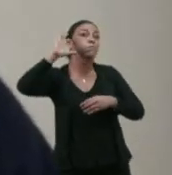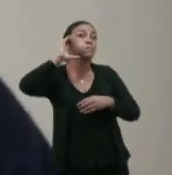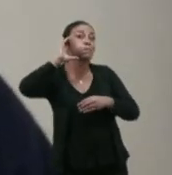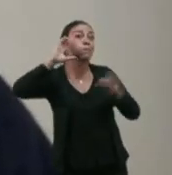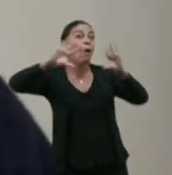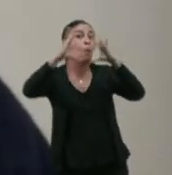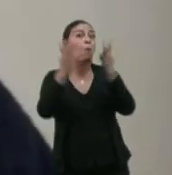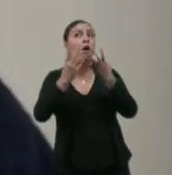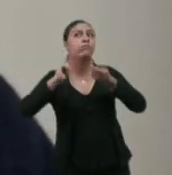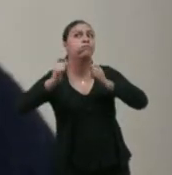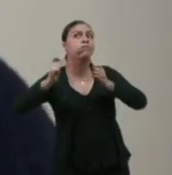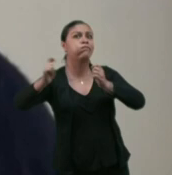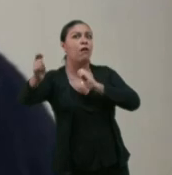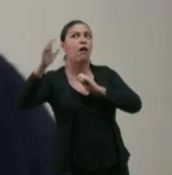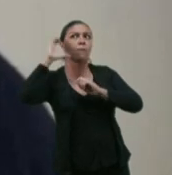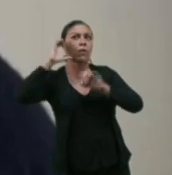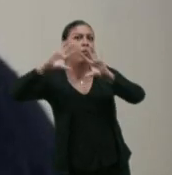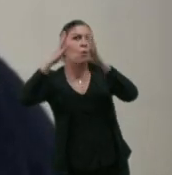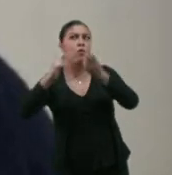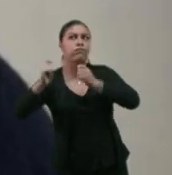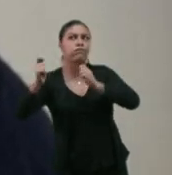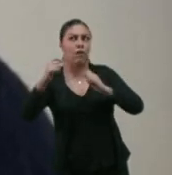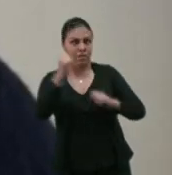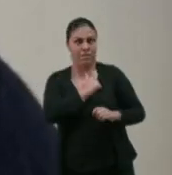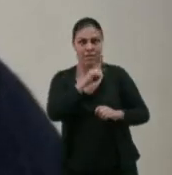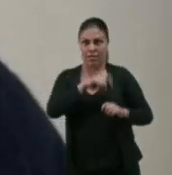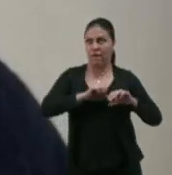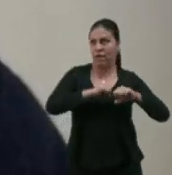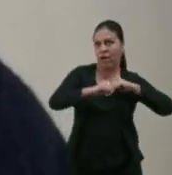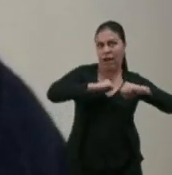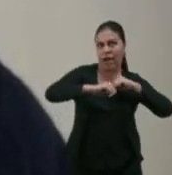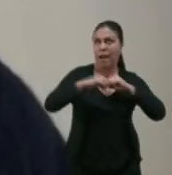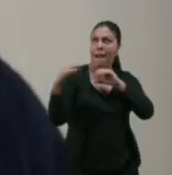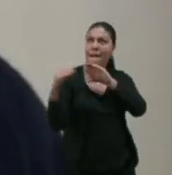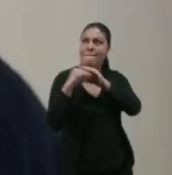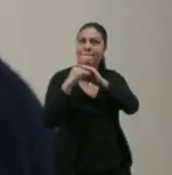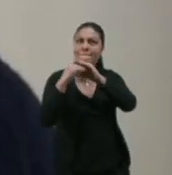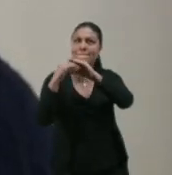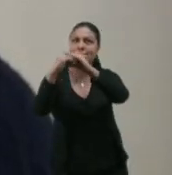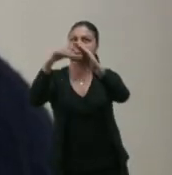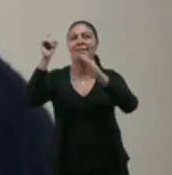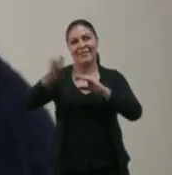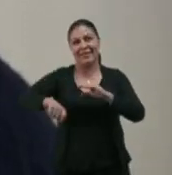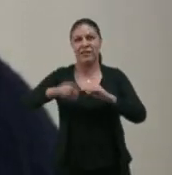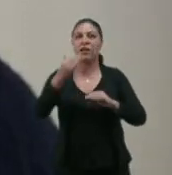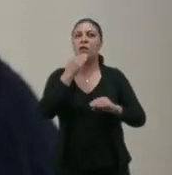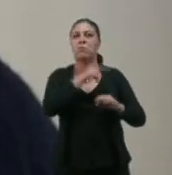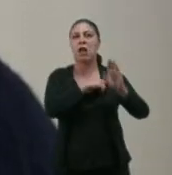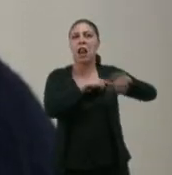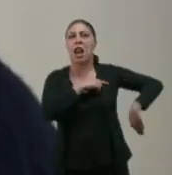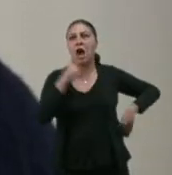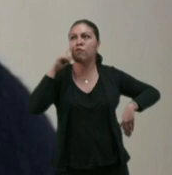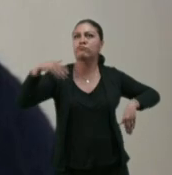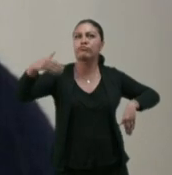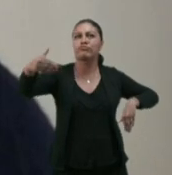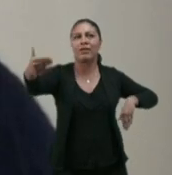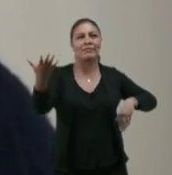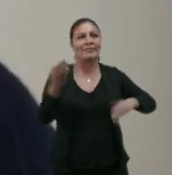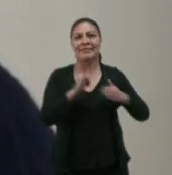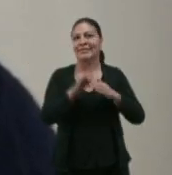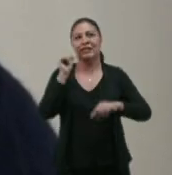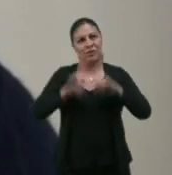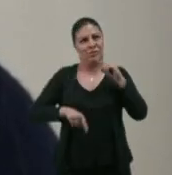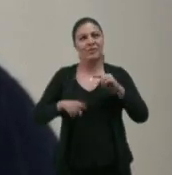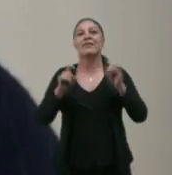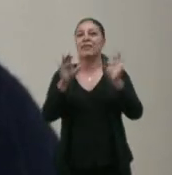velocidad, van cambiando las plataformas, van cambiando las formas de traer tráfico, de comprar tráfico. Y si uno pierde